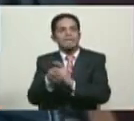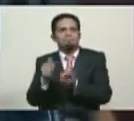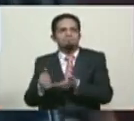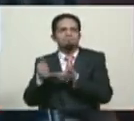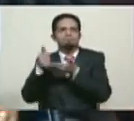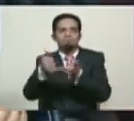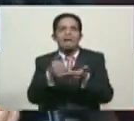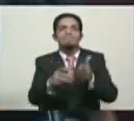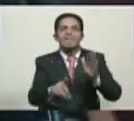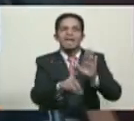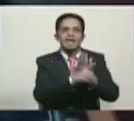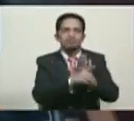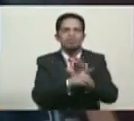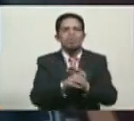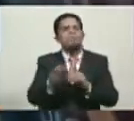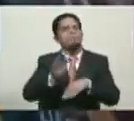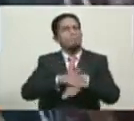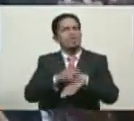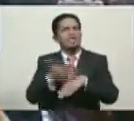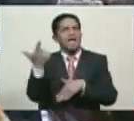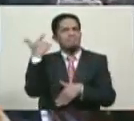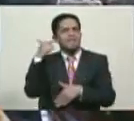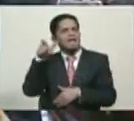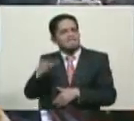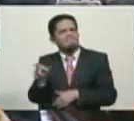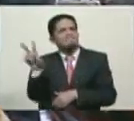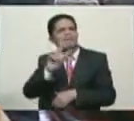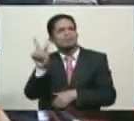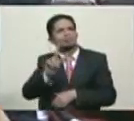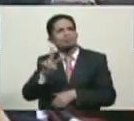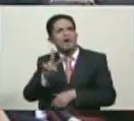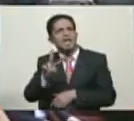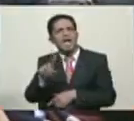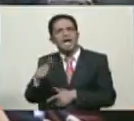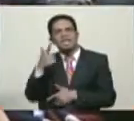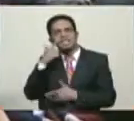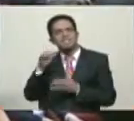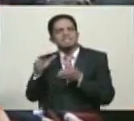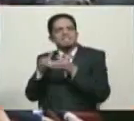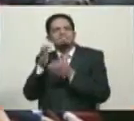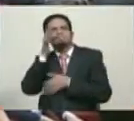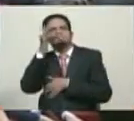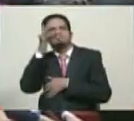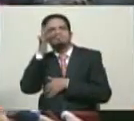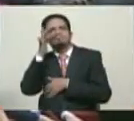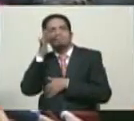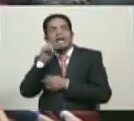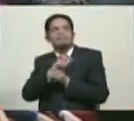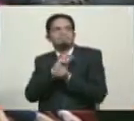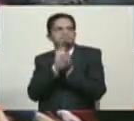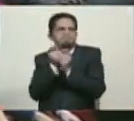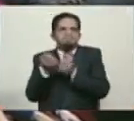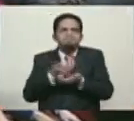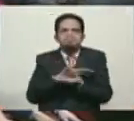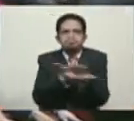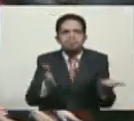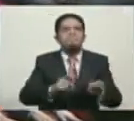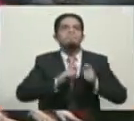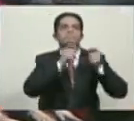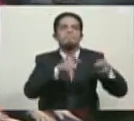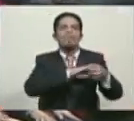de manos de la criminal partidocracia para estructurarlo en nación como ordenador esencial de las